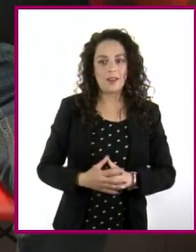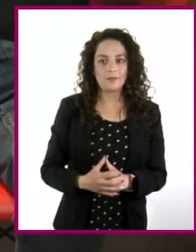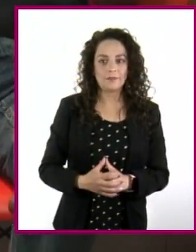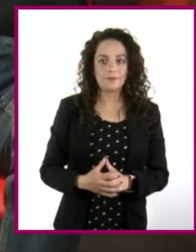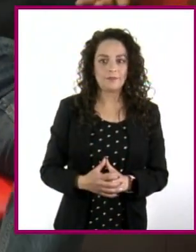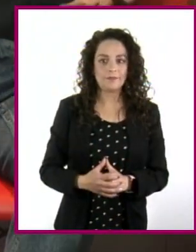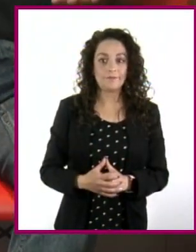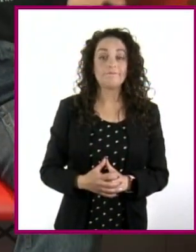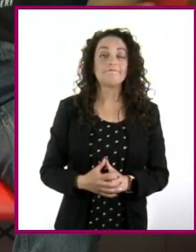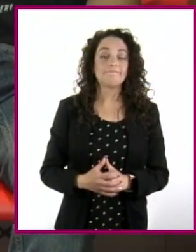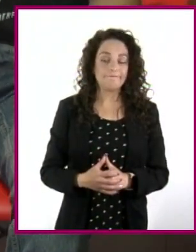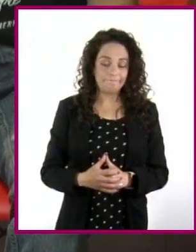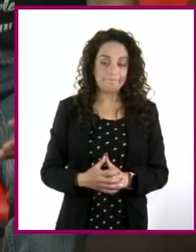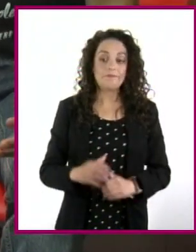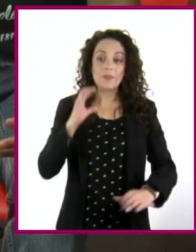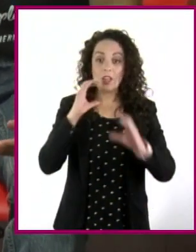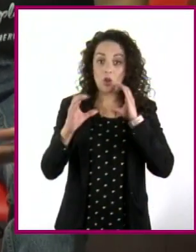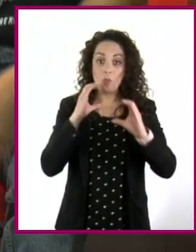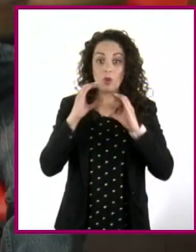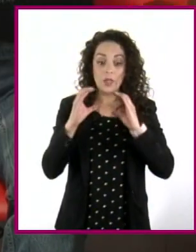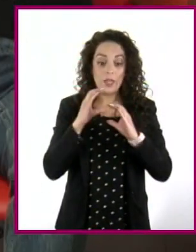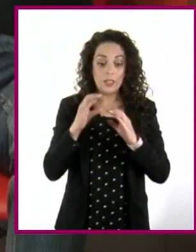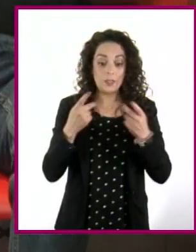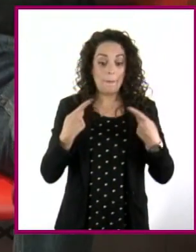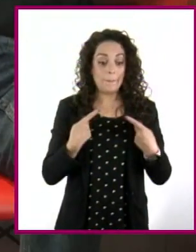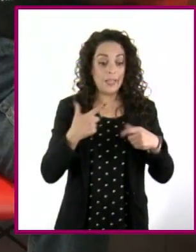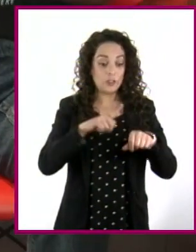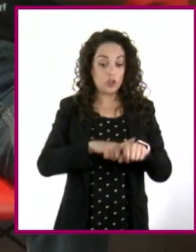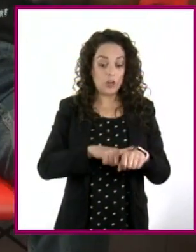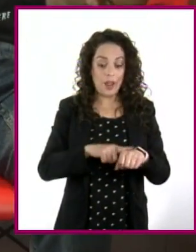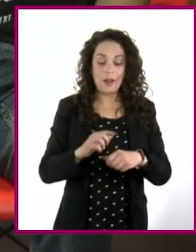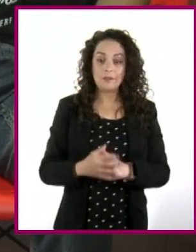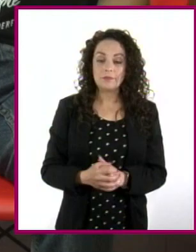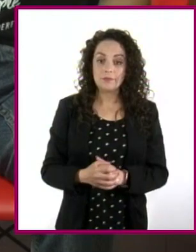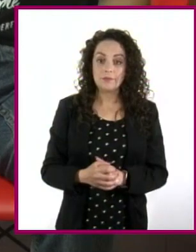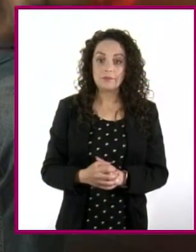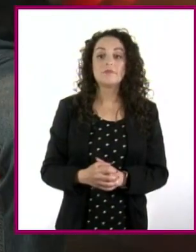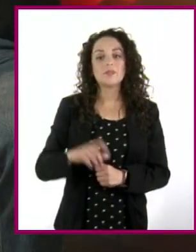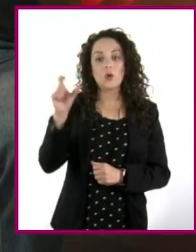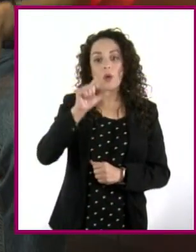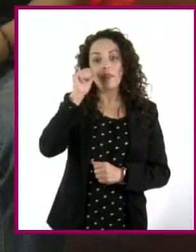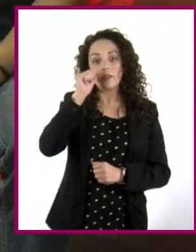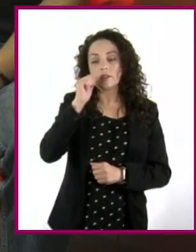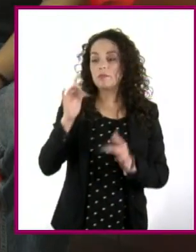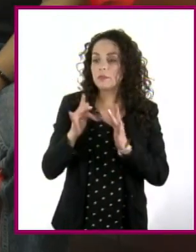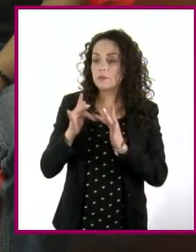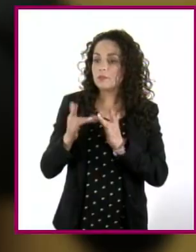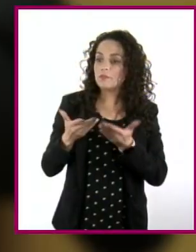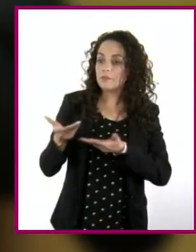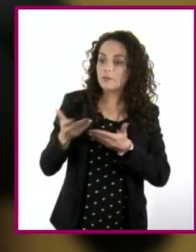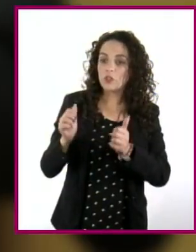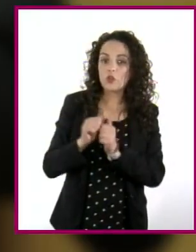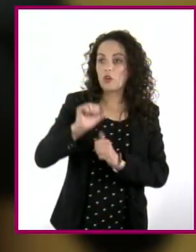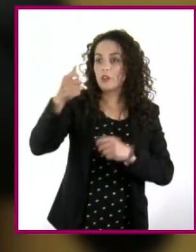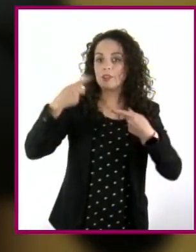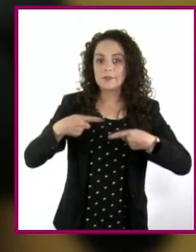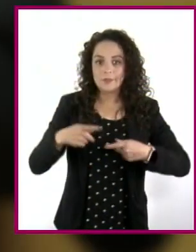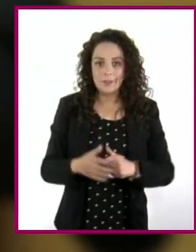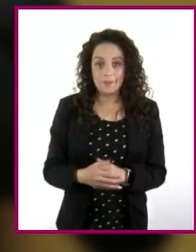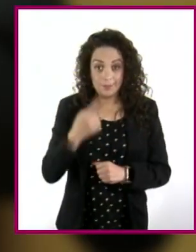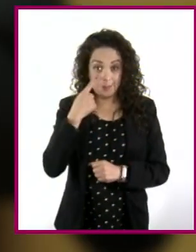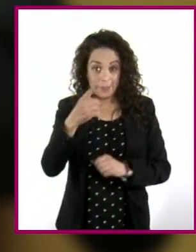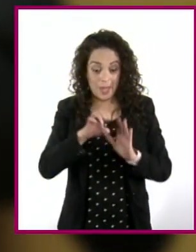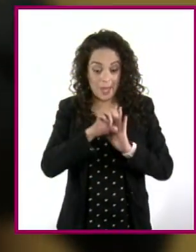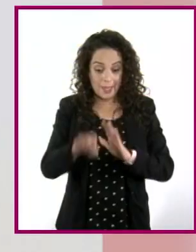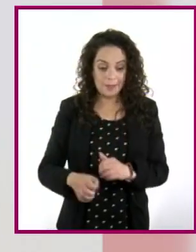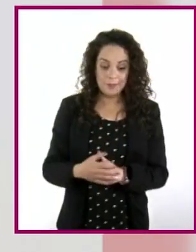¿Cuándo establecemos comunicación interpersonal? En realidad siempre que interactuamos con los demás. Aquí algunos ejemplos. Al hacer una